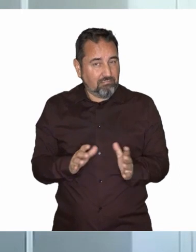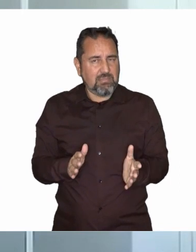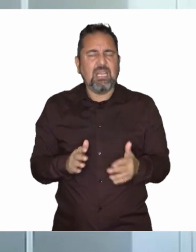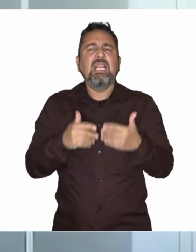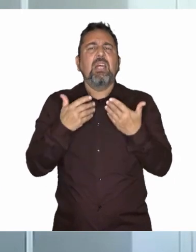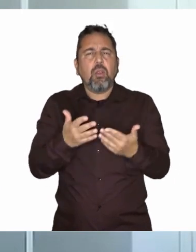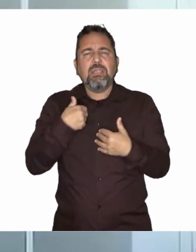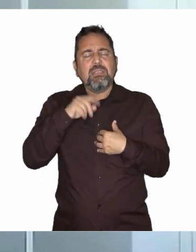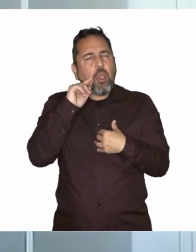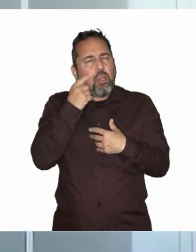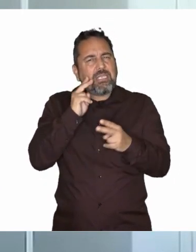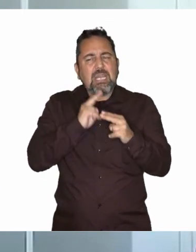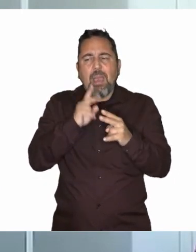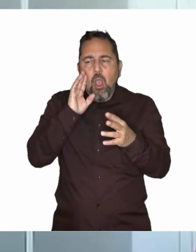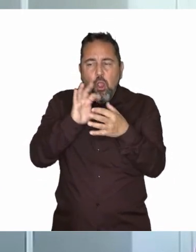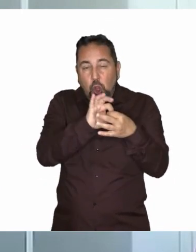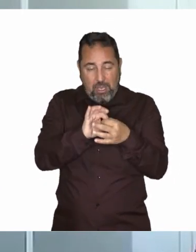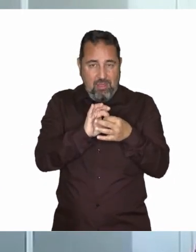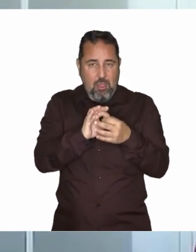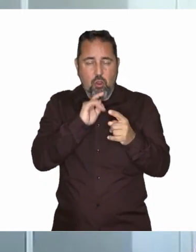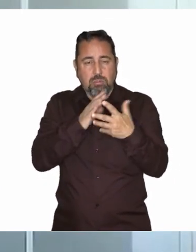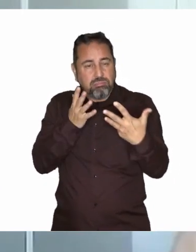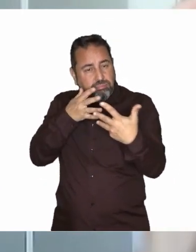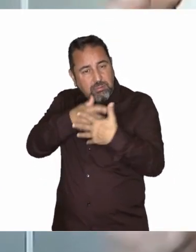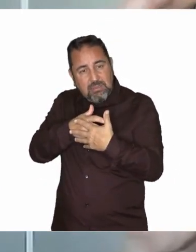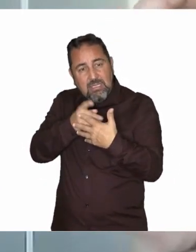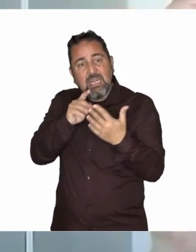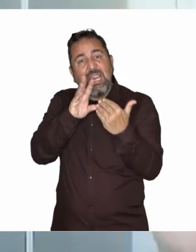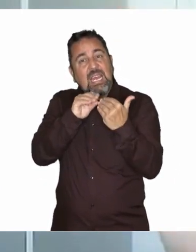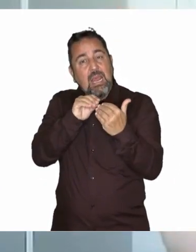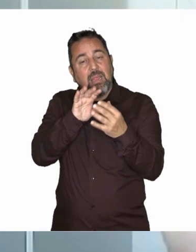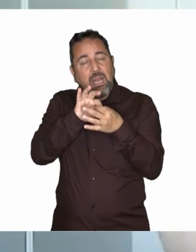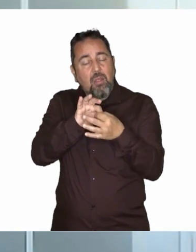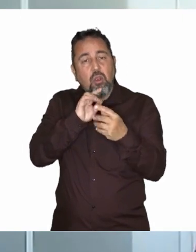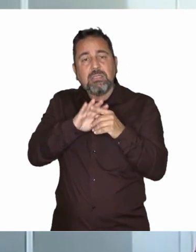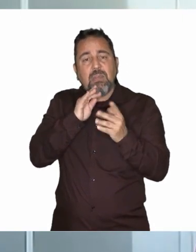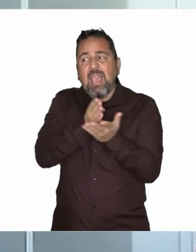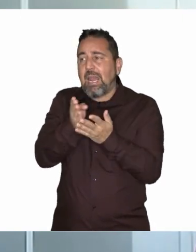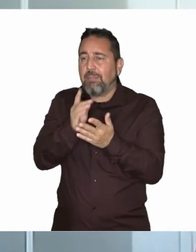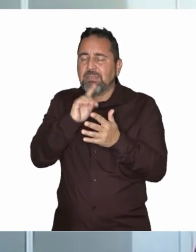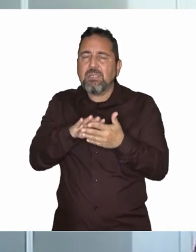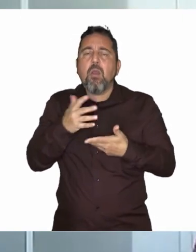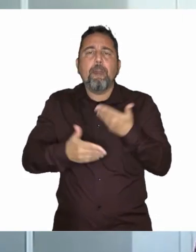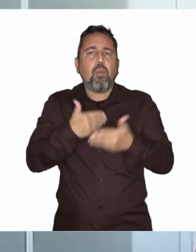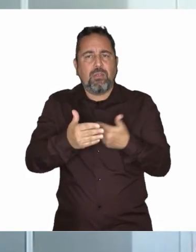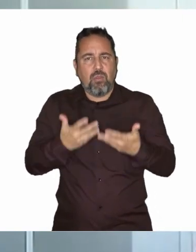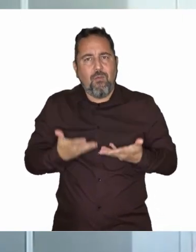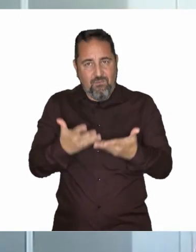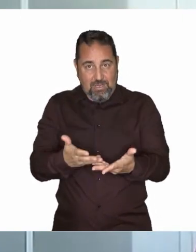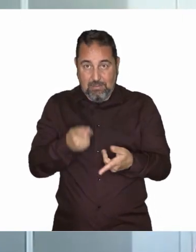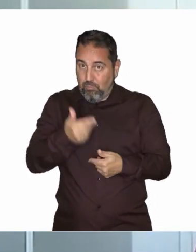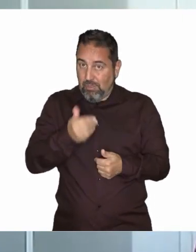¿Sí? Entonces, que encontréis coherencia en cómo fundís la relación con el cliente y los canales es lo que es clave en este proceso de oferta.